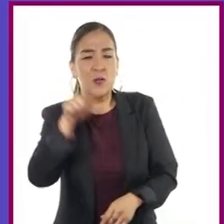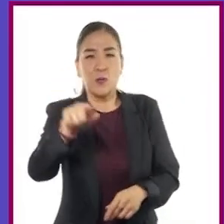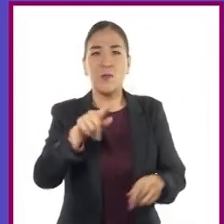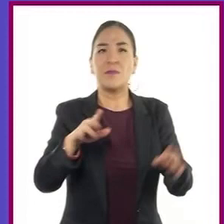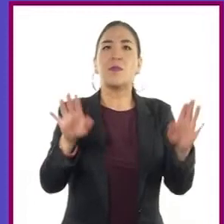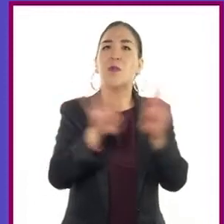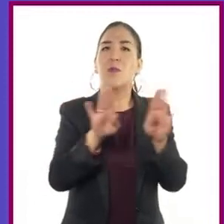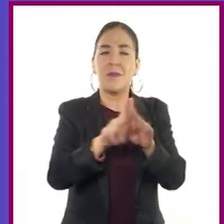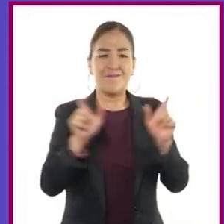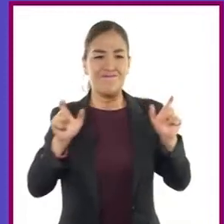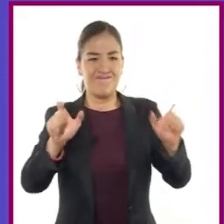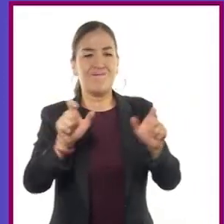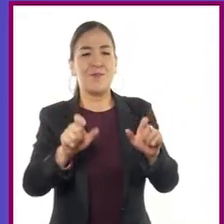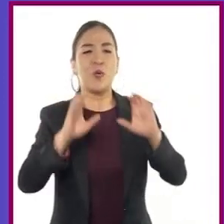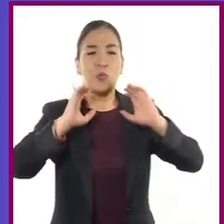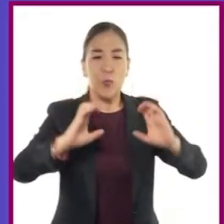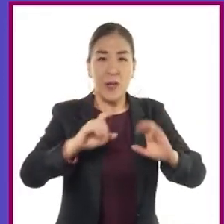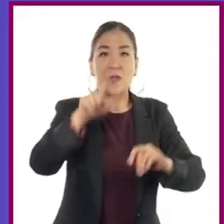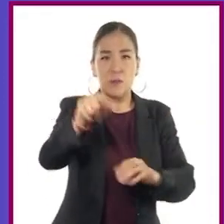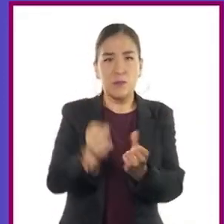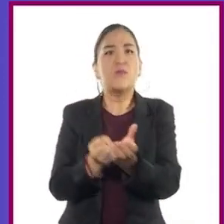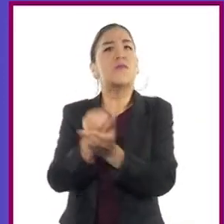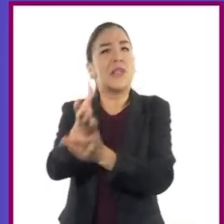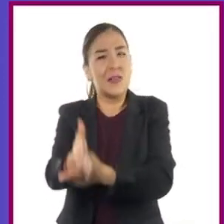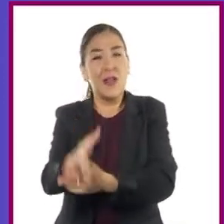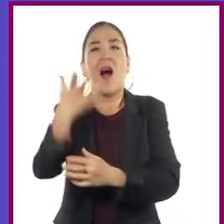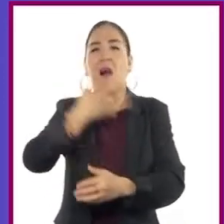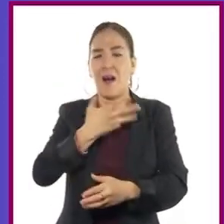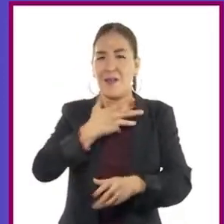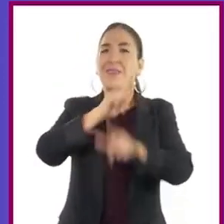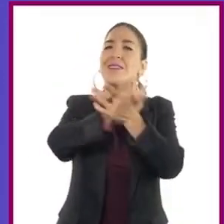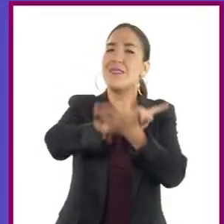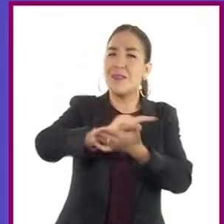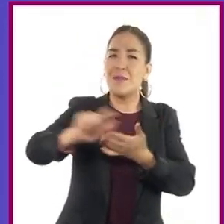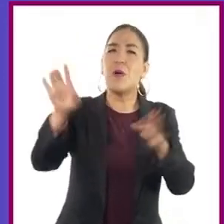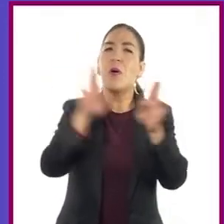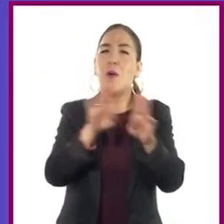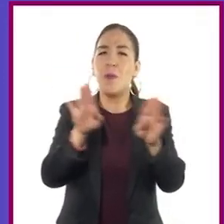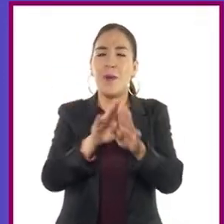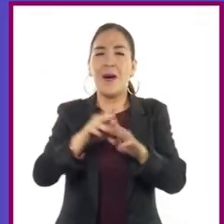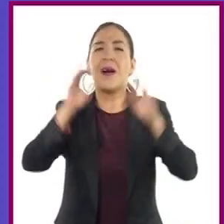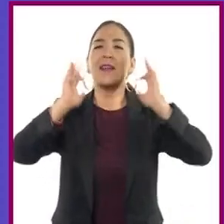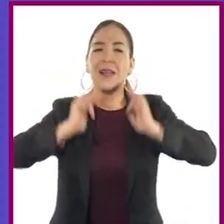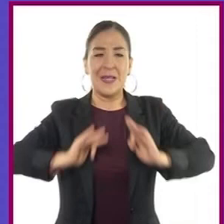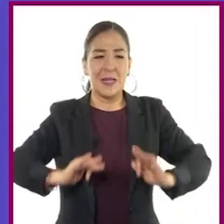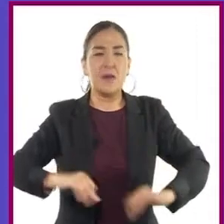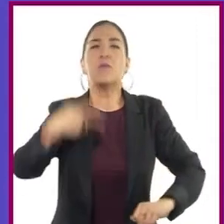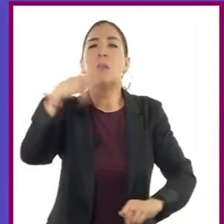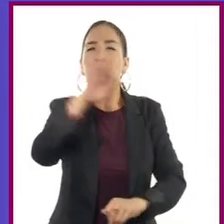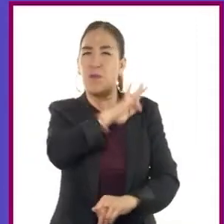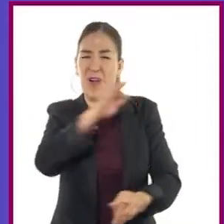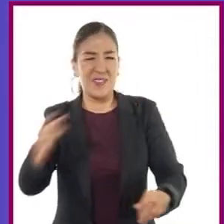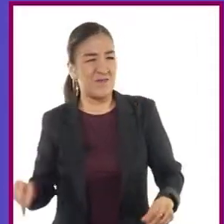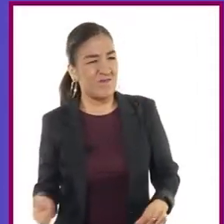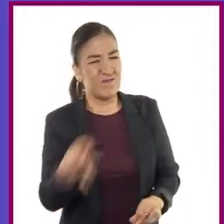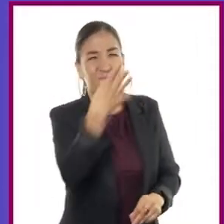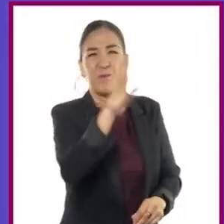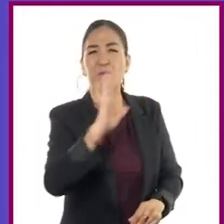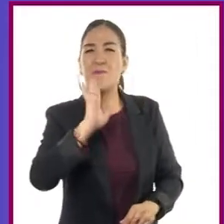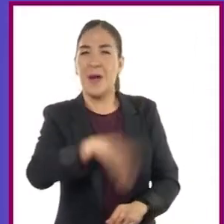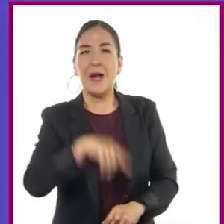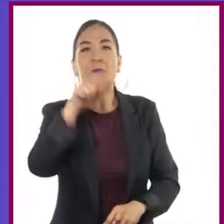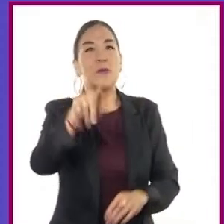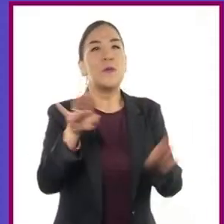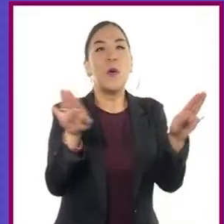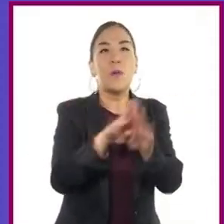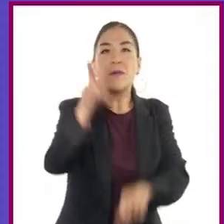salidas. Hay una luz en algún lugar. Puede que no sea mucha luz, pero vence a la oscuridad. Mantente alerta.